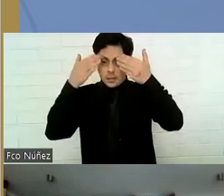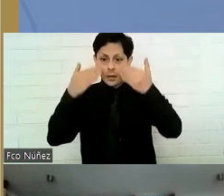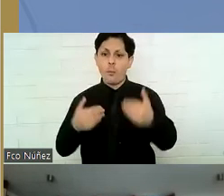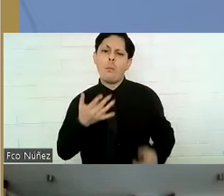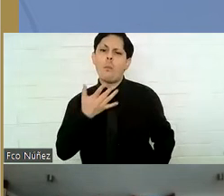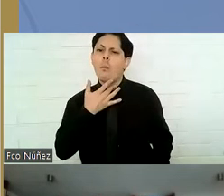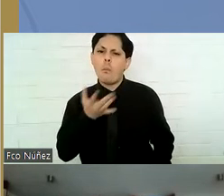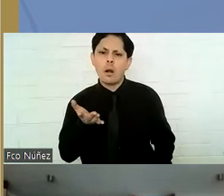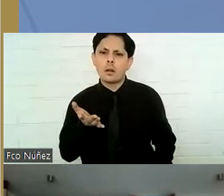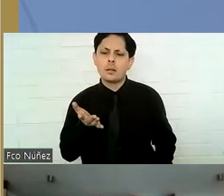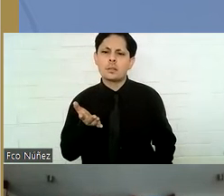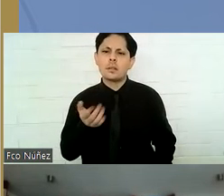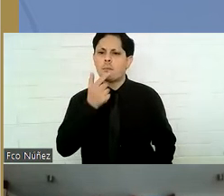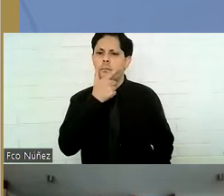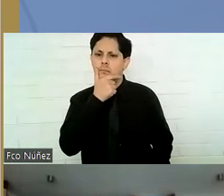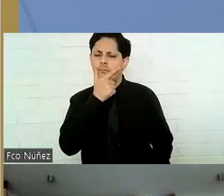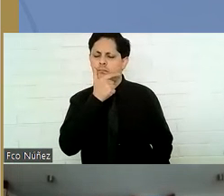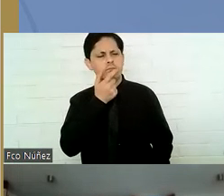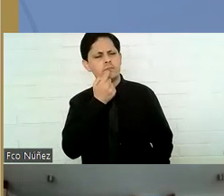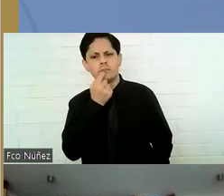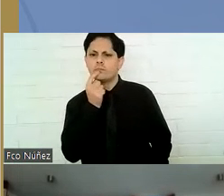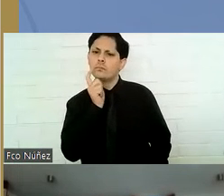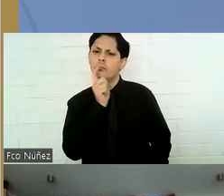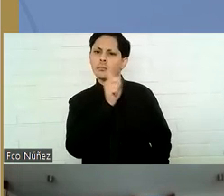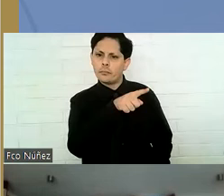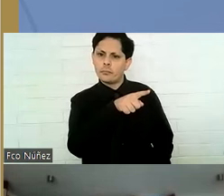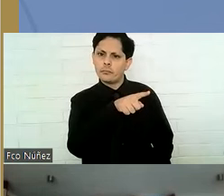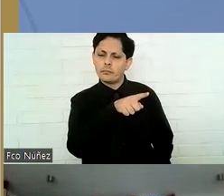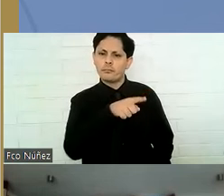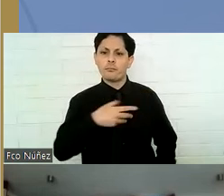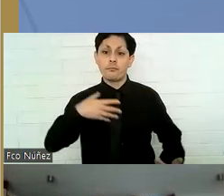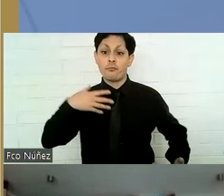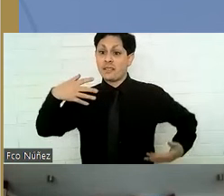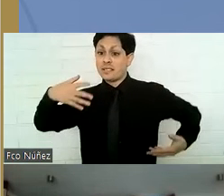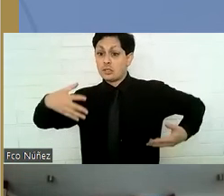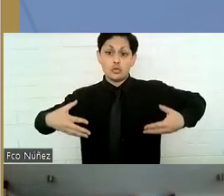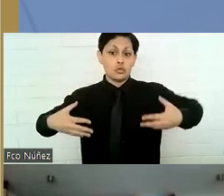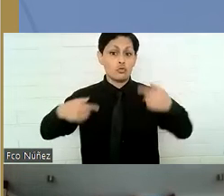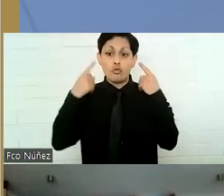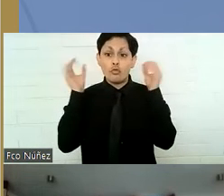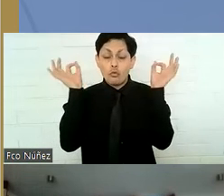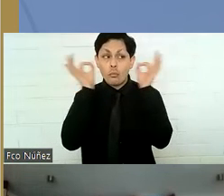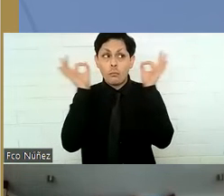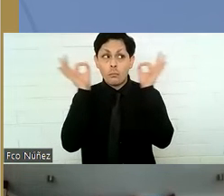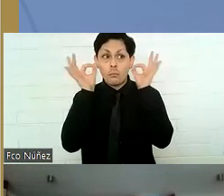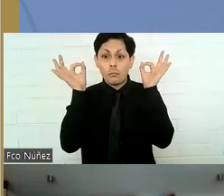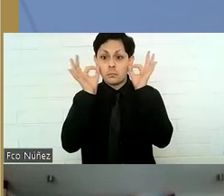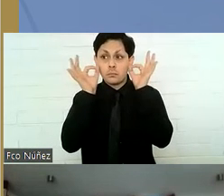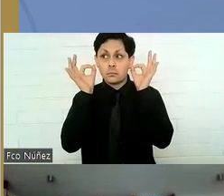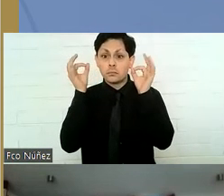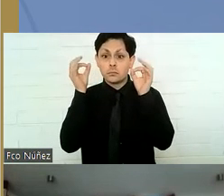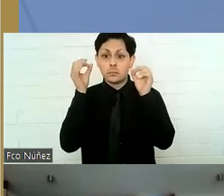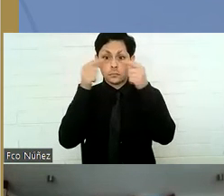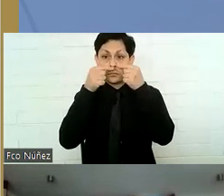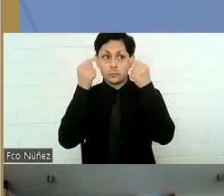están interrogando este sentido fisiológico de los sentidos como algo físico,